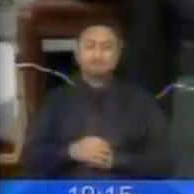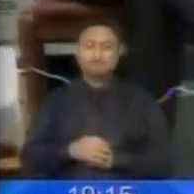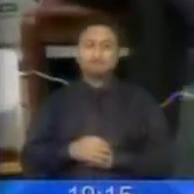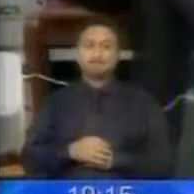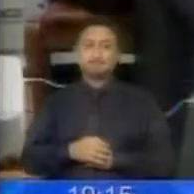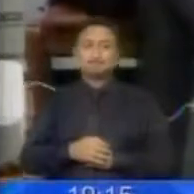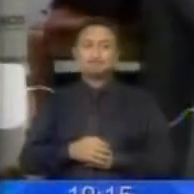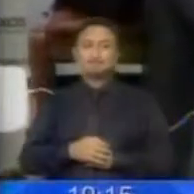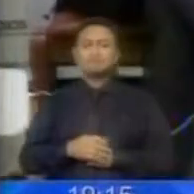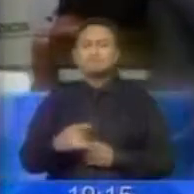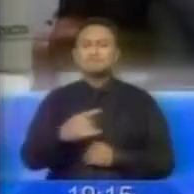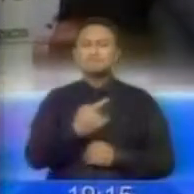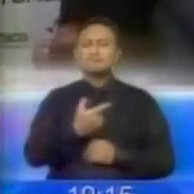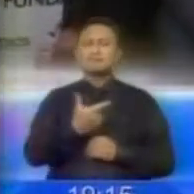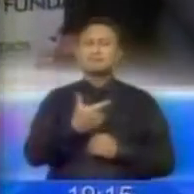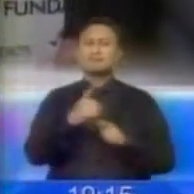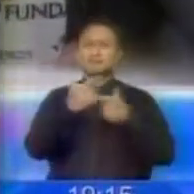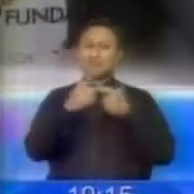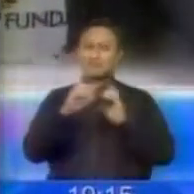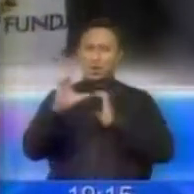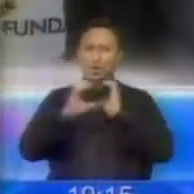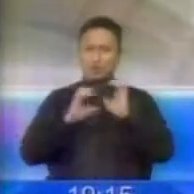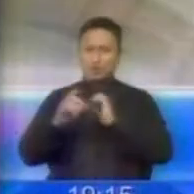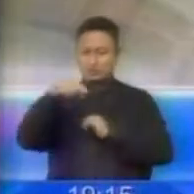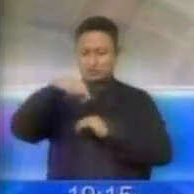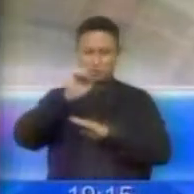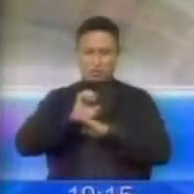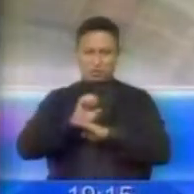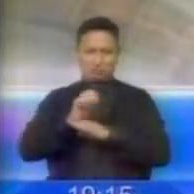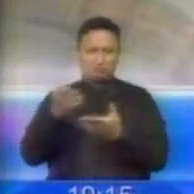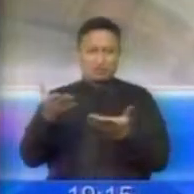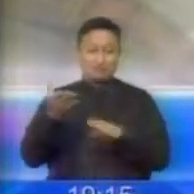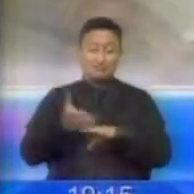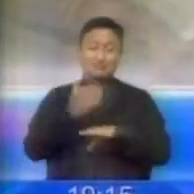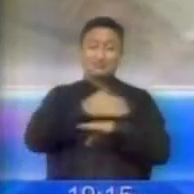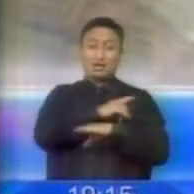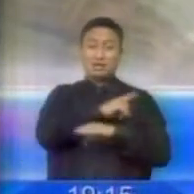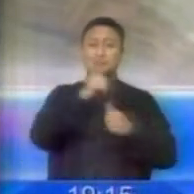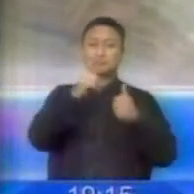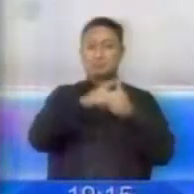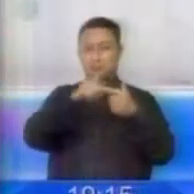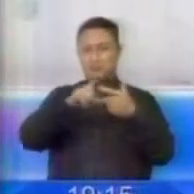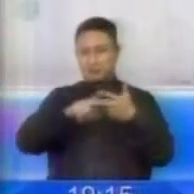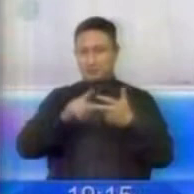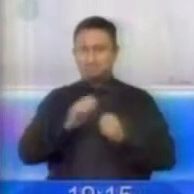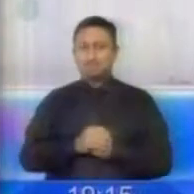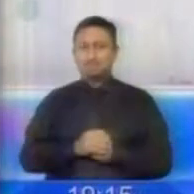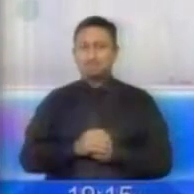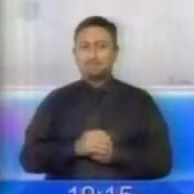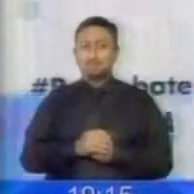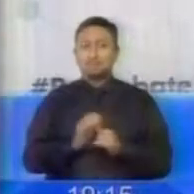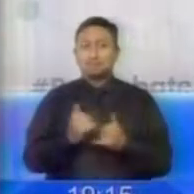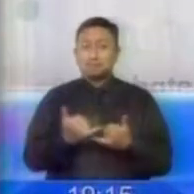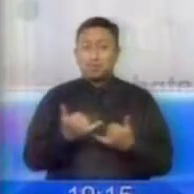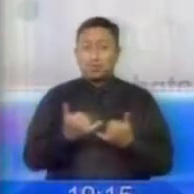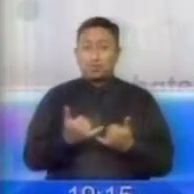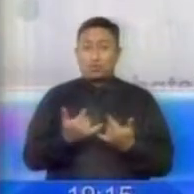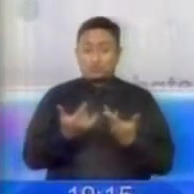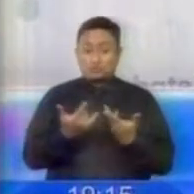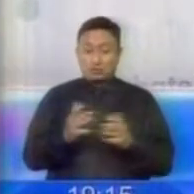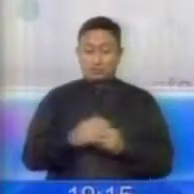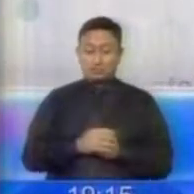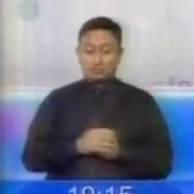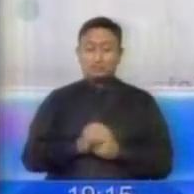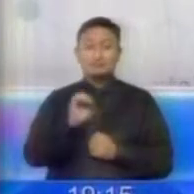que para poder hablar de una verdadera libertad de expresión en el país hay que considerar varios aspectos. Ahora que estamos ya en